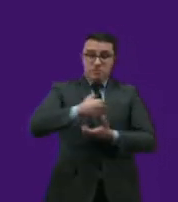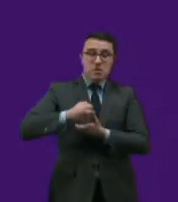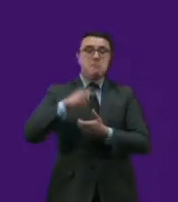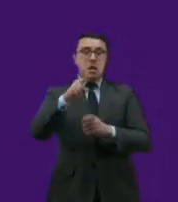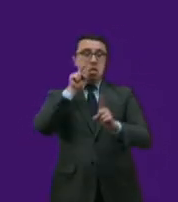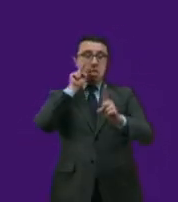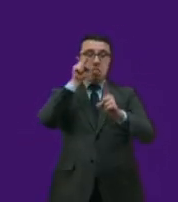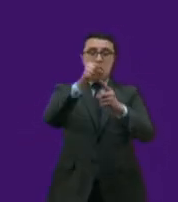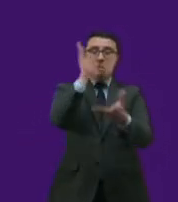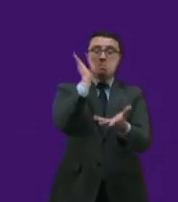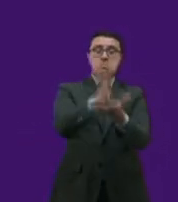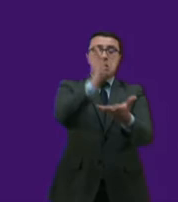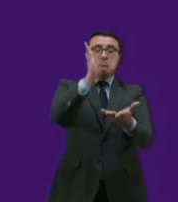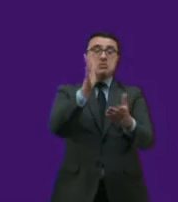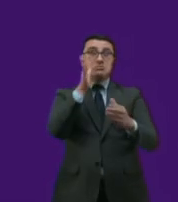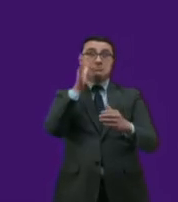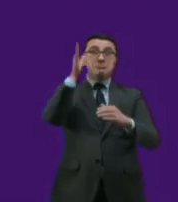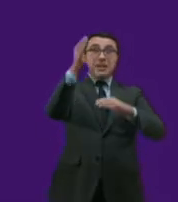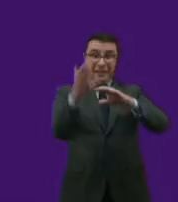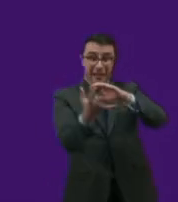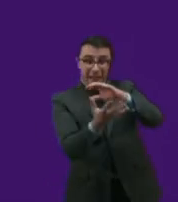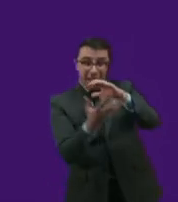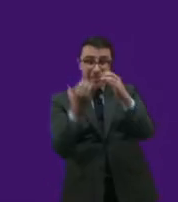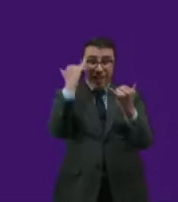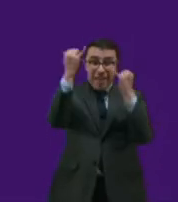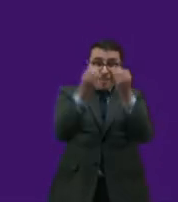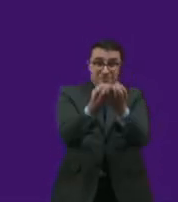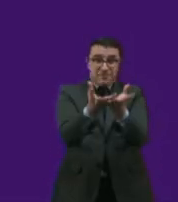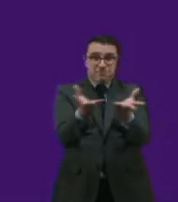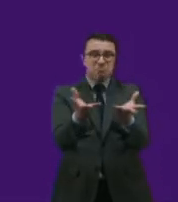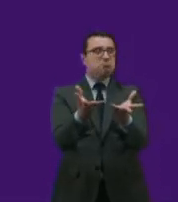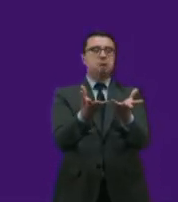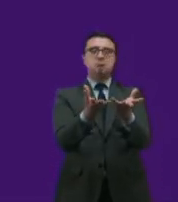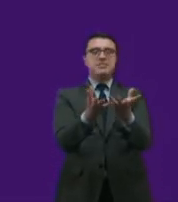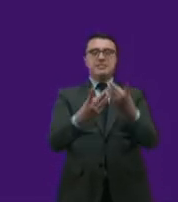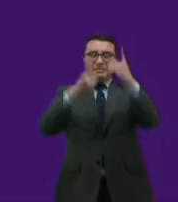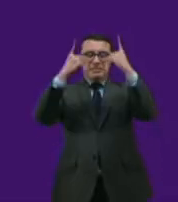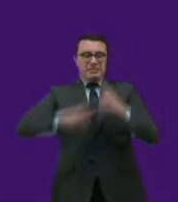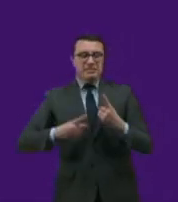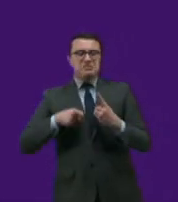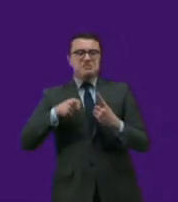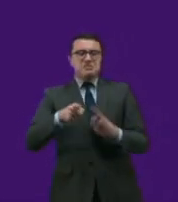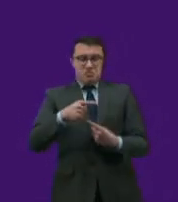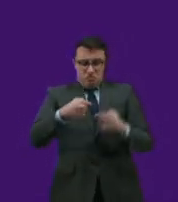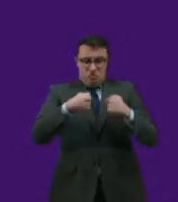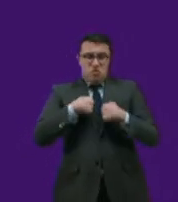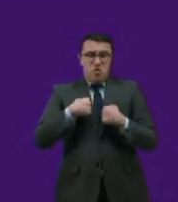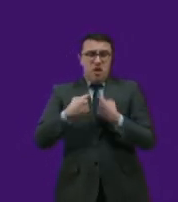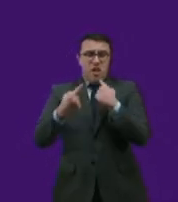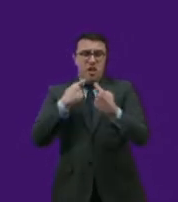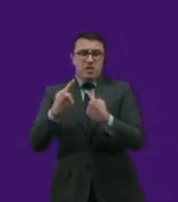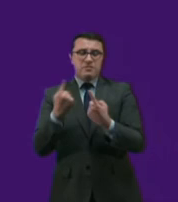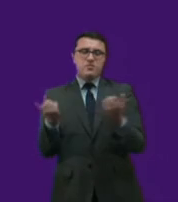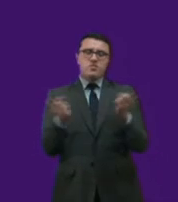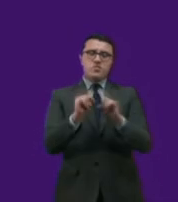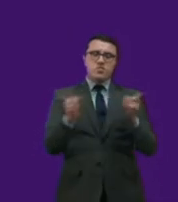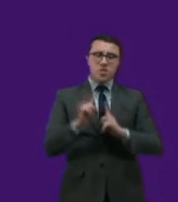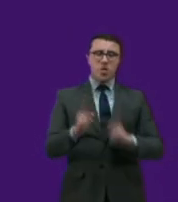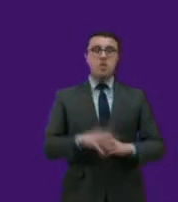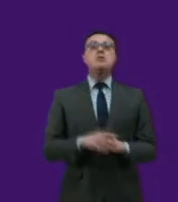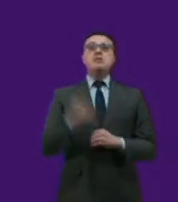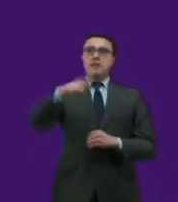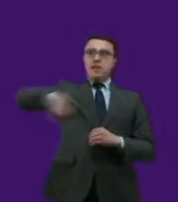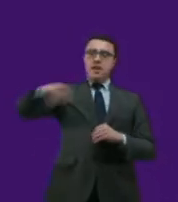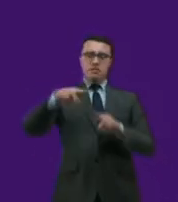que matan nuestra visión de ecosistema creativo, esas decisiones no, ni siquiera las tengo que discutir con ellos. Y ellos las van a